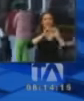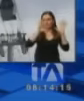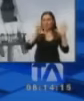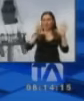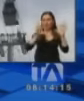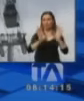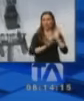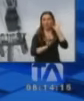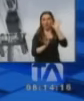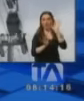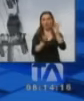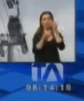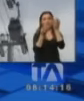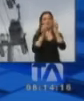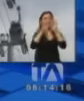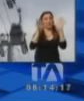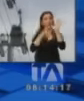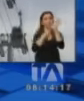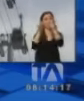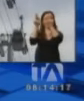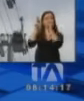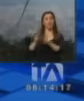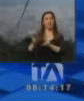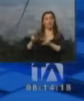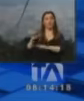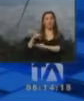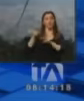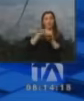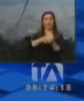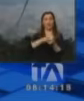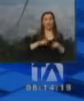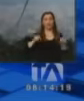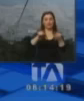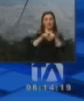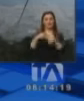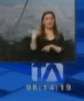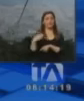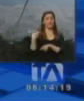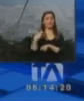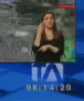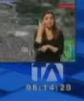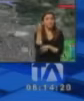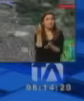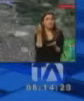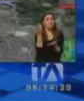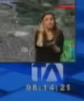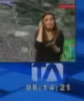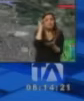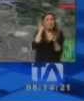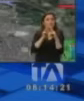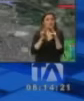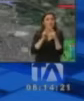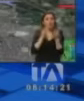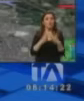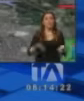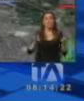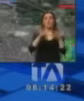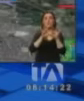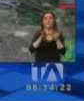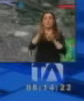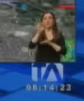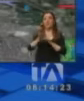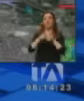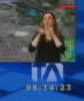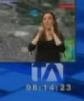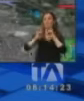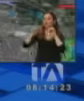conocemos los estudios del puente sobre la Plaza Argentina. Es una cosa muy importante que se cumpla la ley de transparencia, ¿sí? y que se presenten, que se